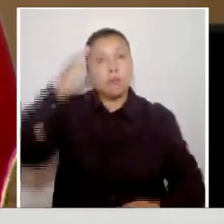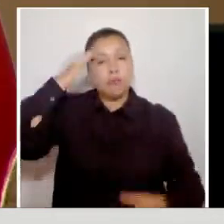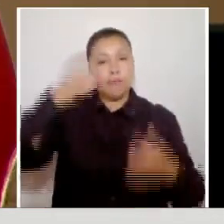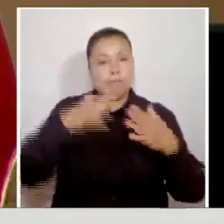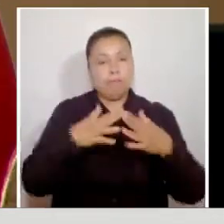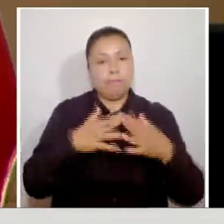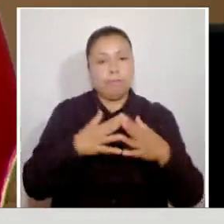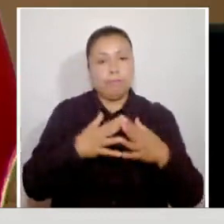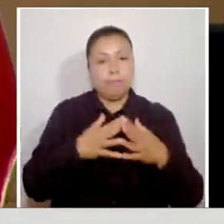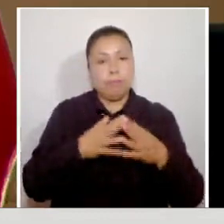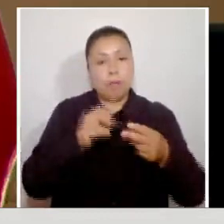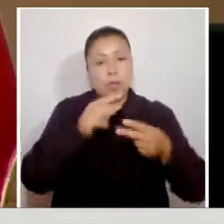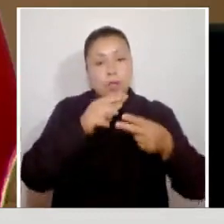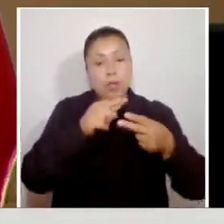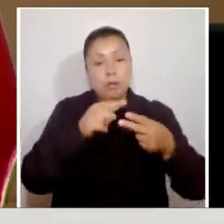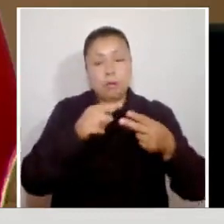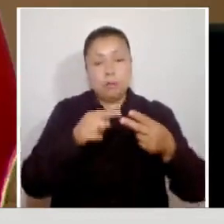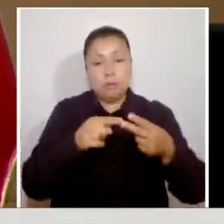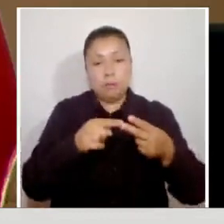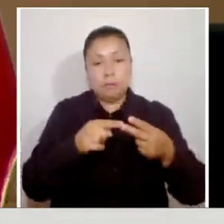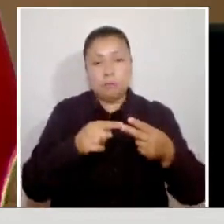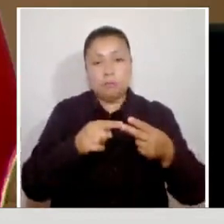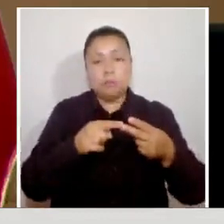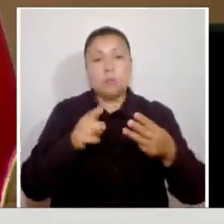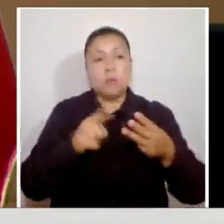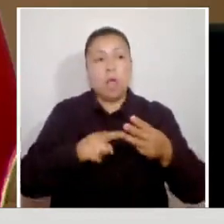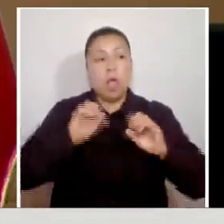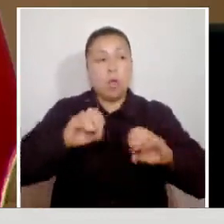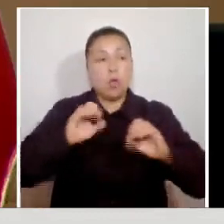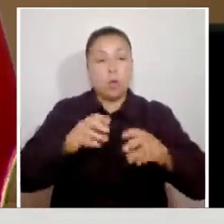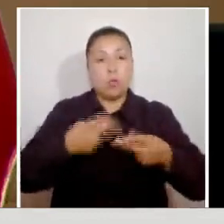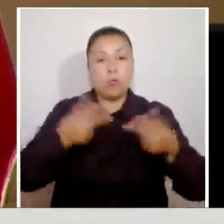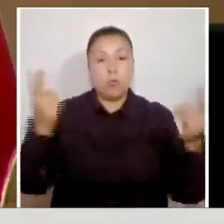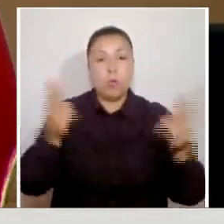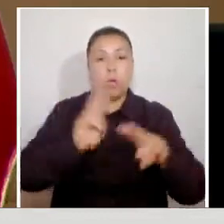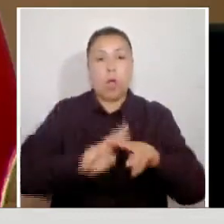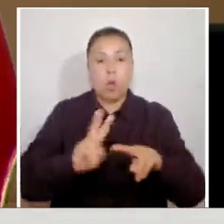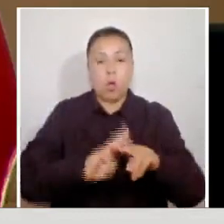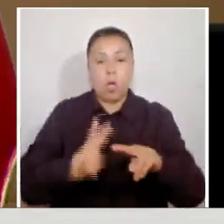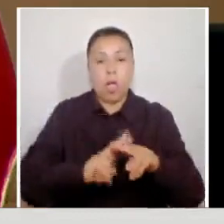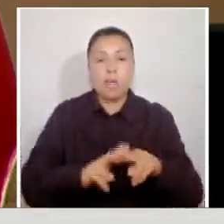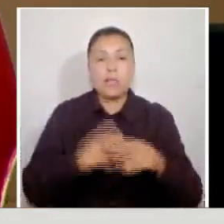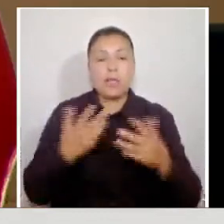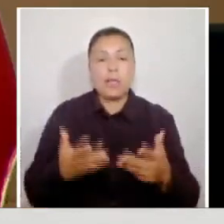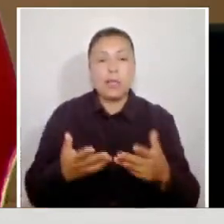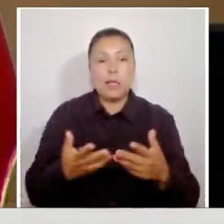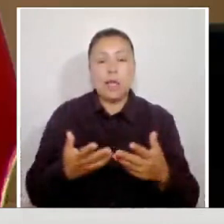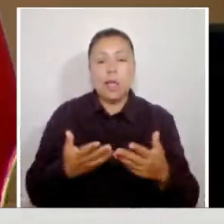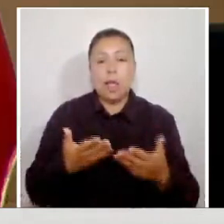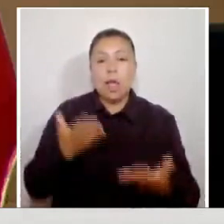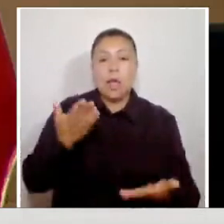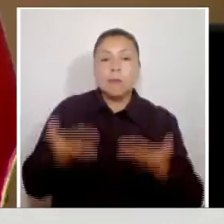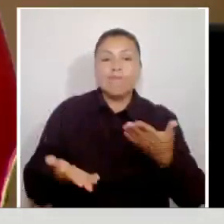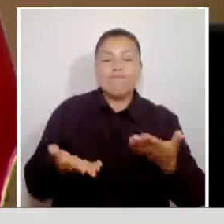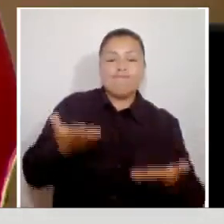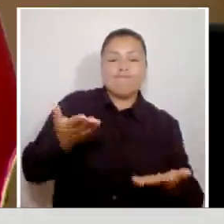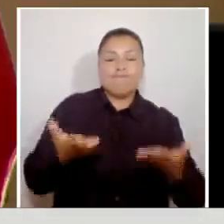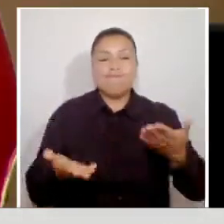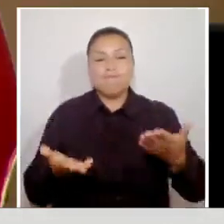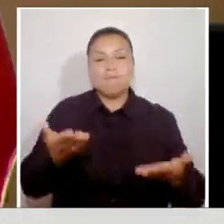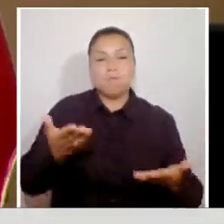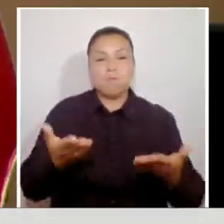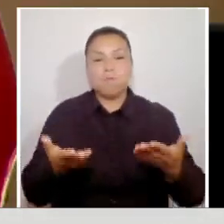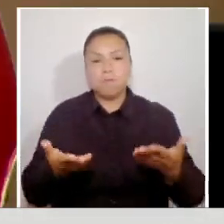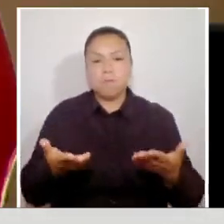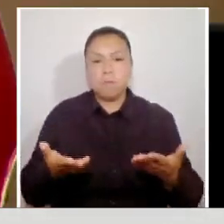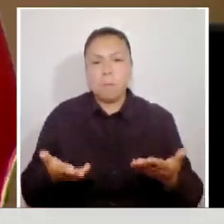una el la educación pública lo que hacen es tratar de compensar un poco la la